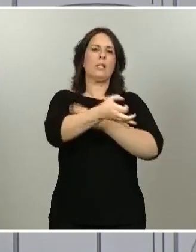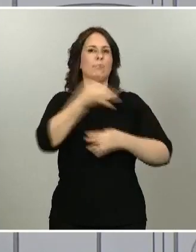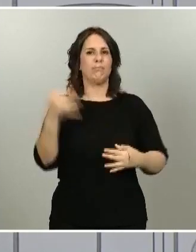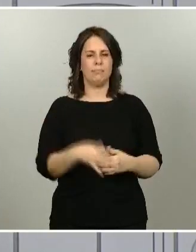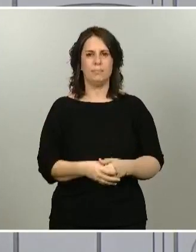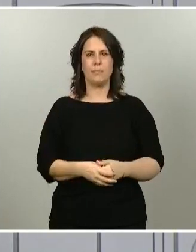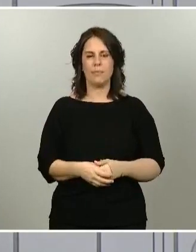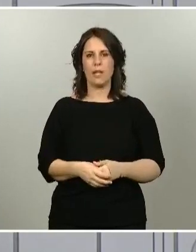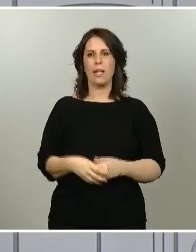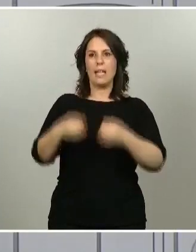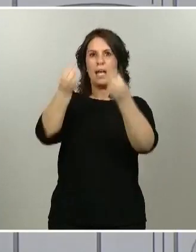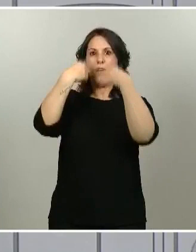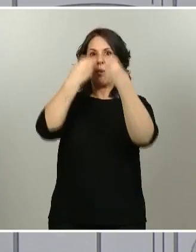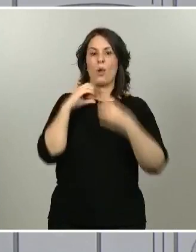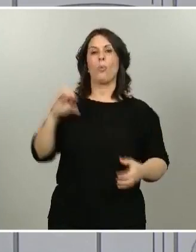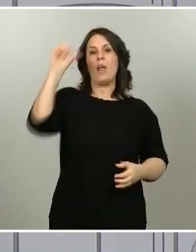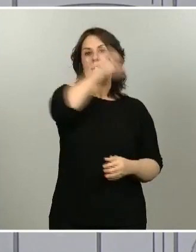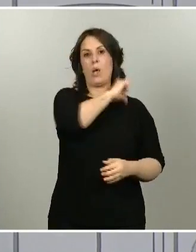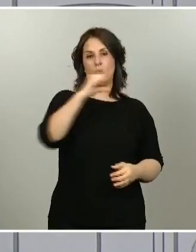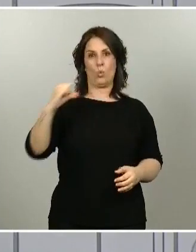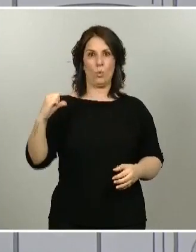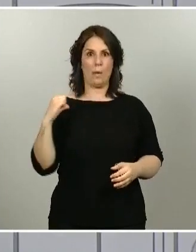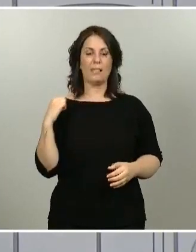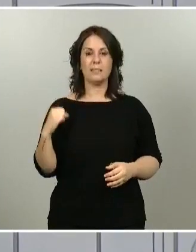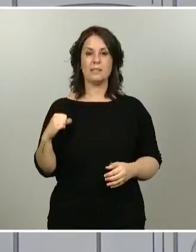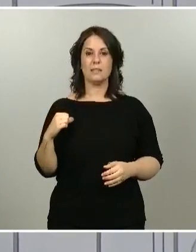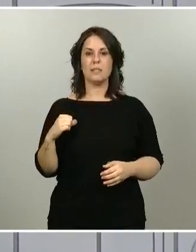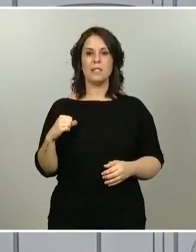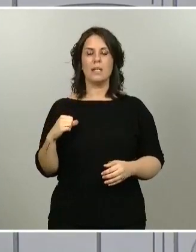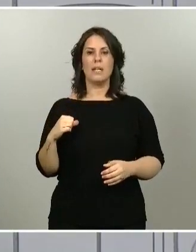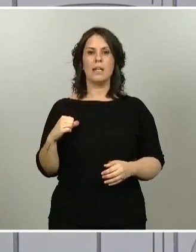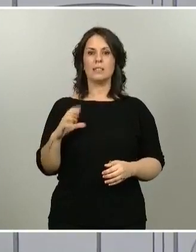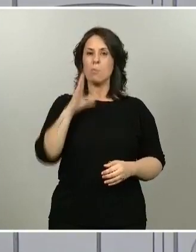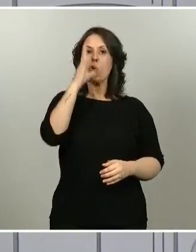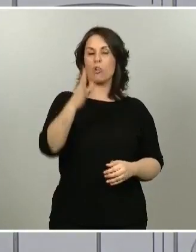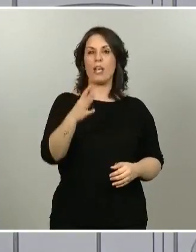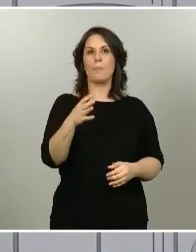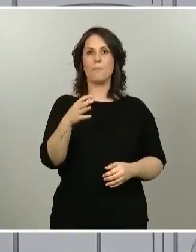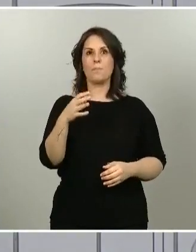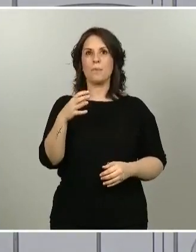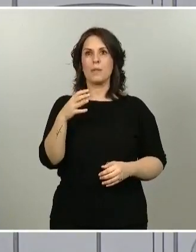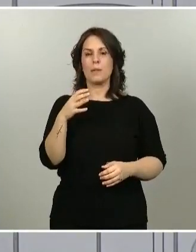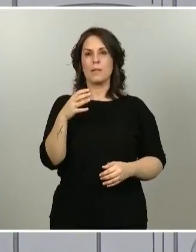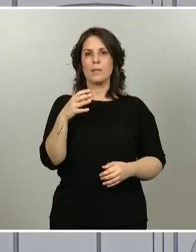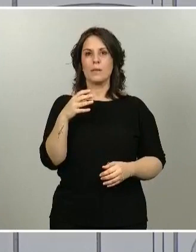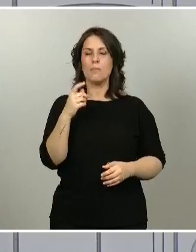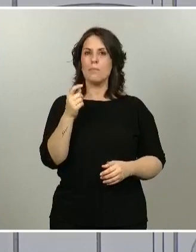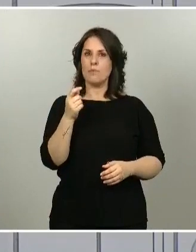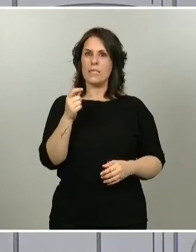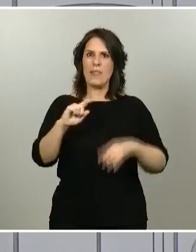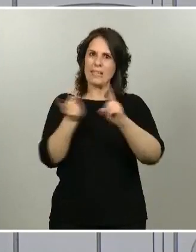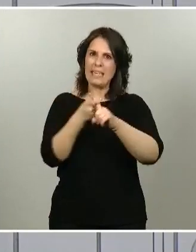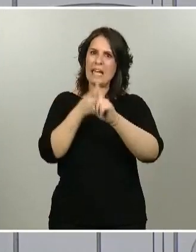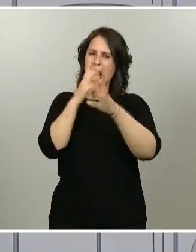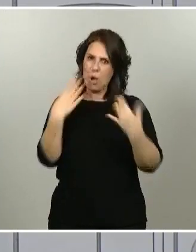autónomas es que los casos están progresivamente detectándose mejor y más